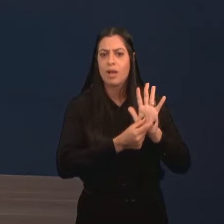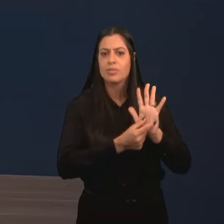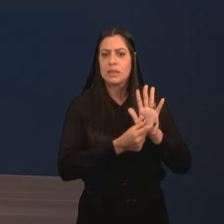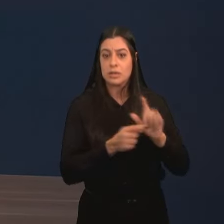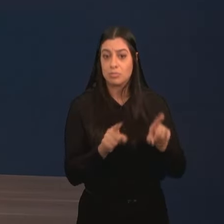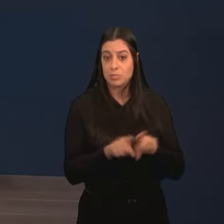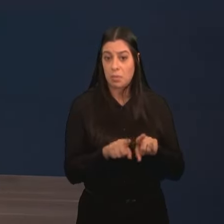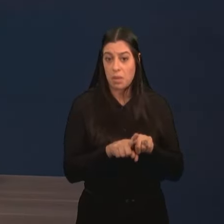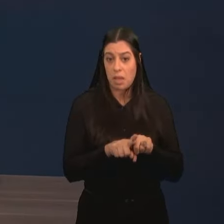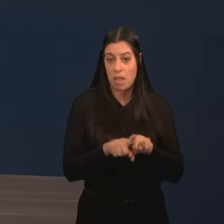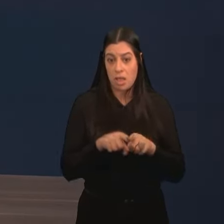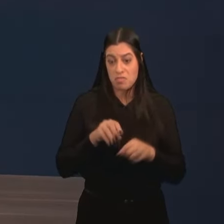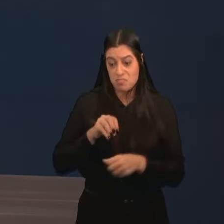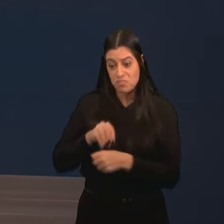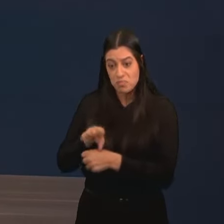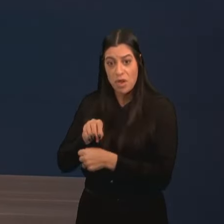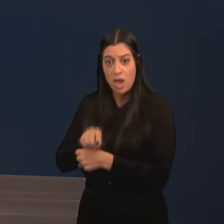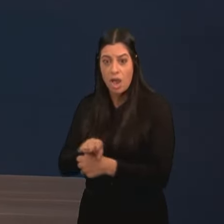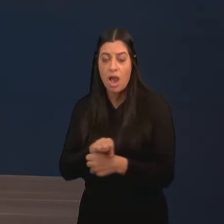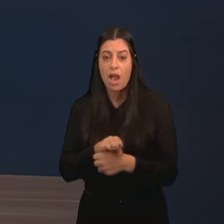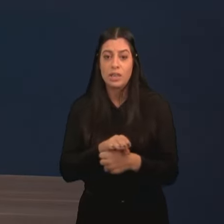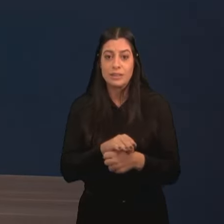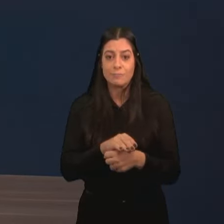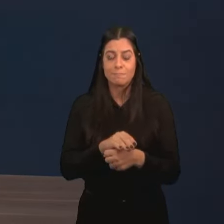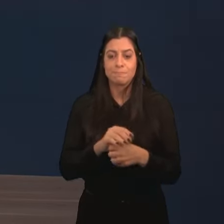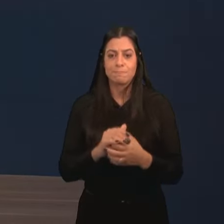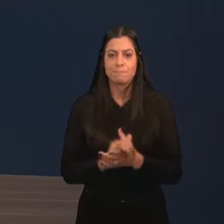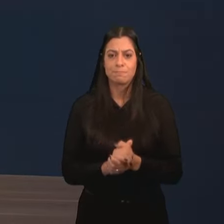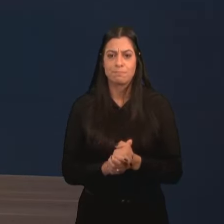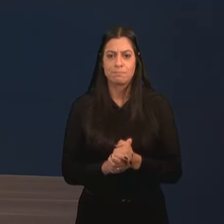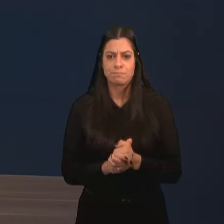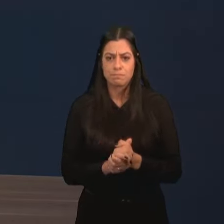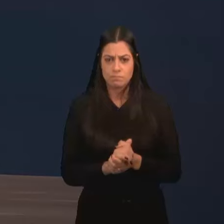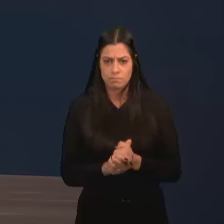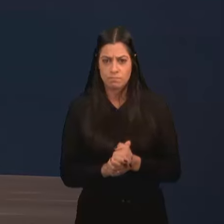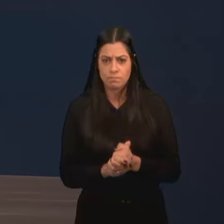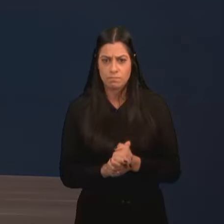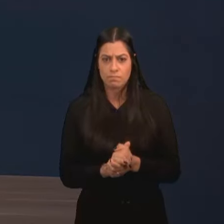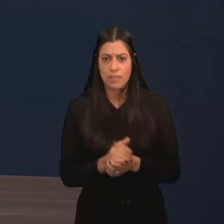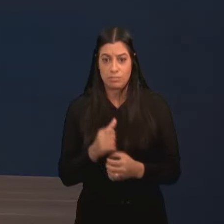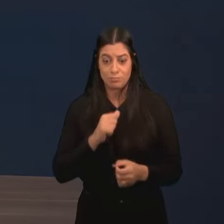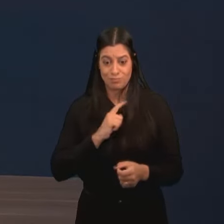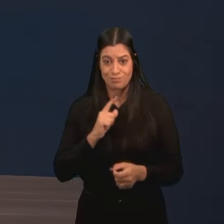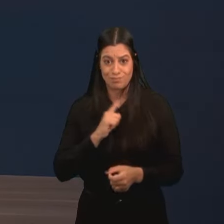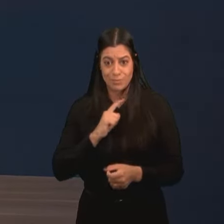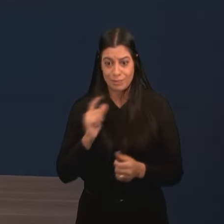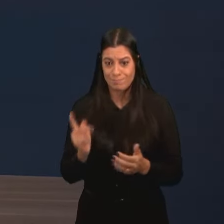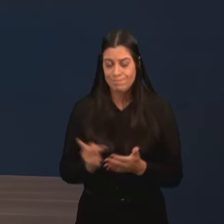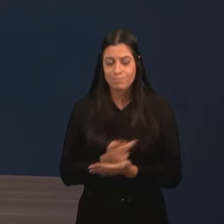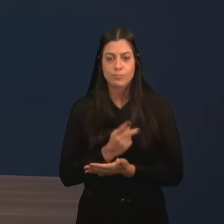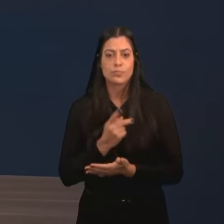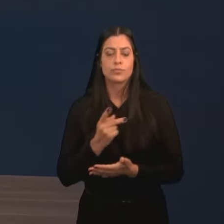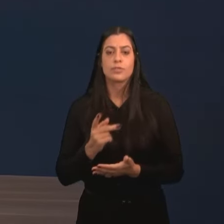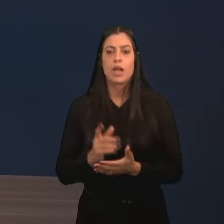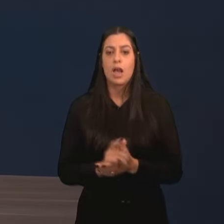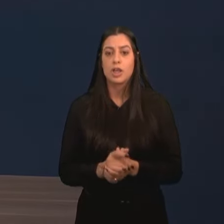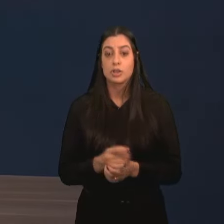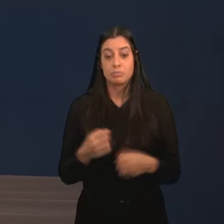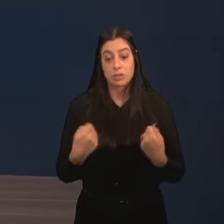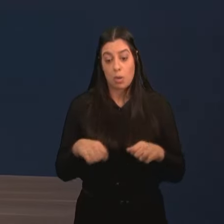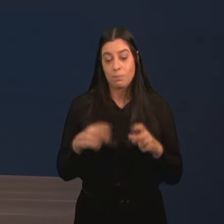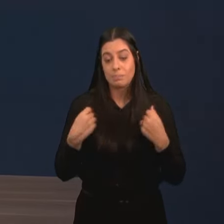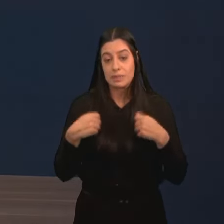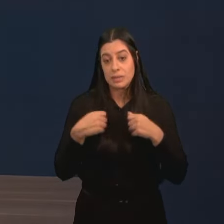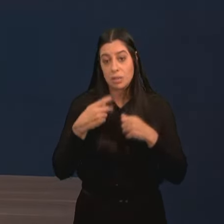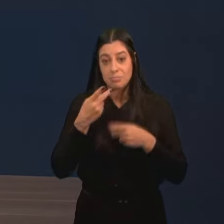artificial, con datos, productos de una sociedad que ya tienen estas tendencias. Tenemos